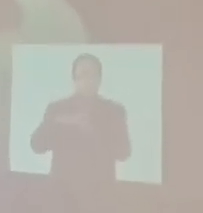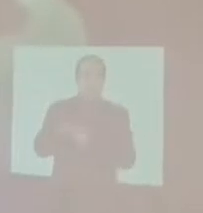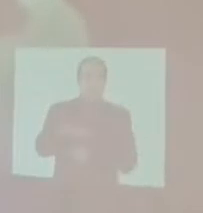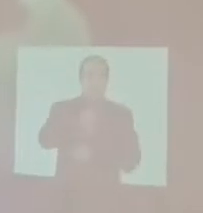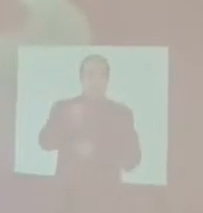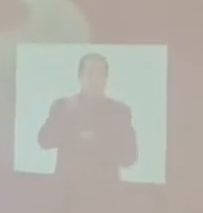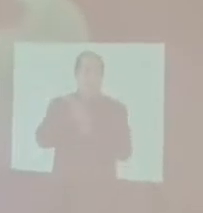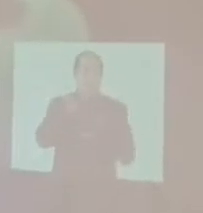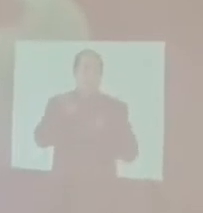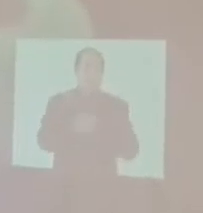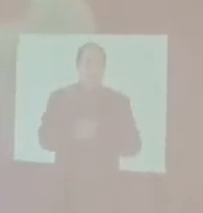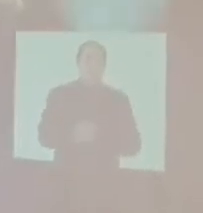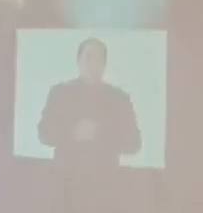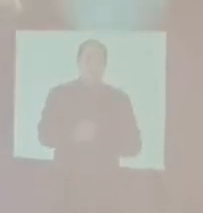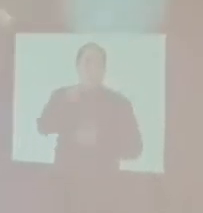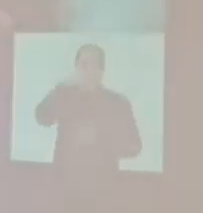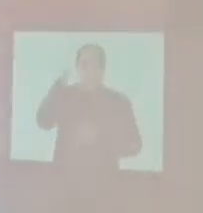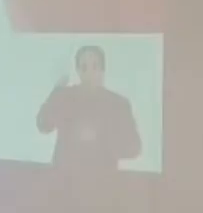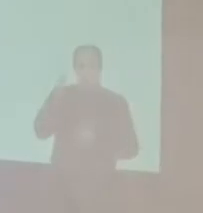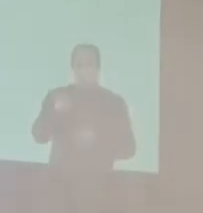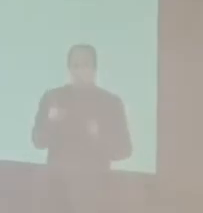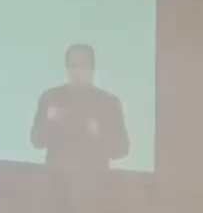más práctico y es más fácil.